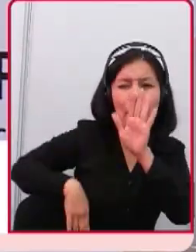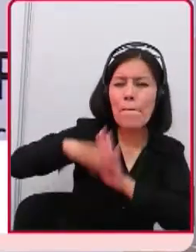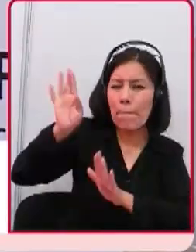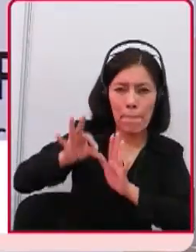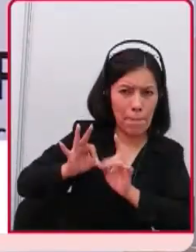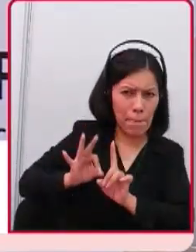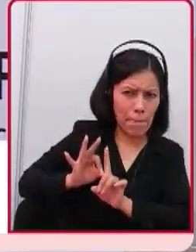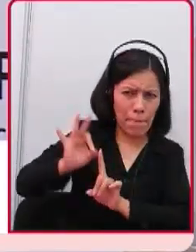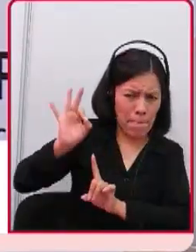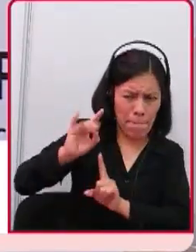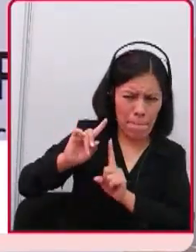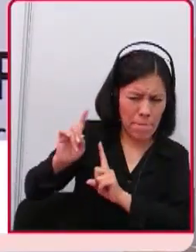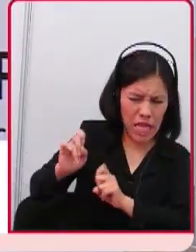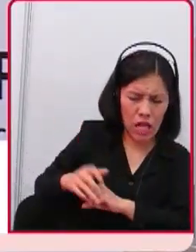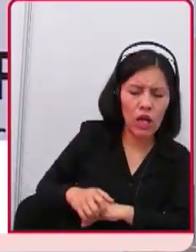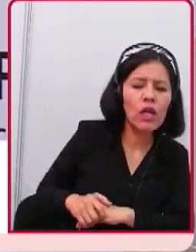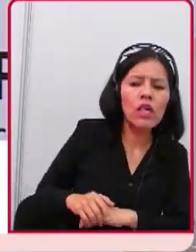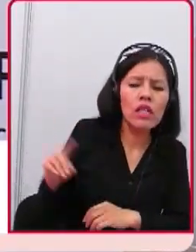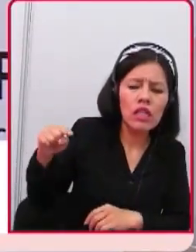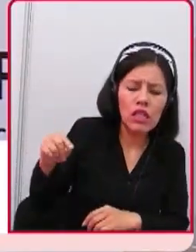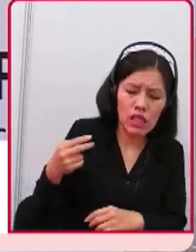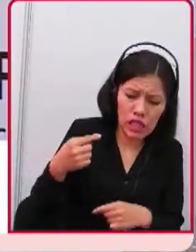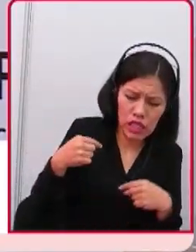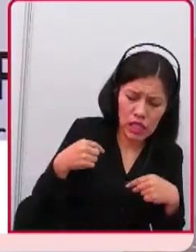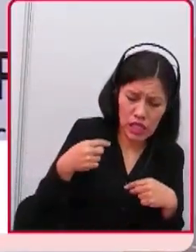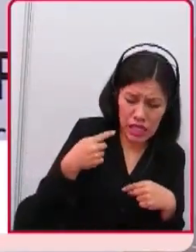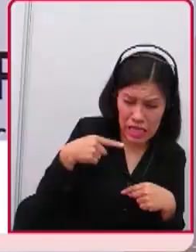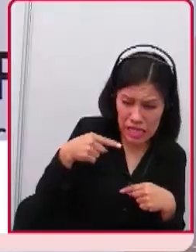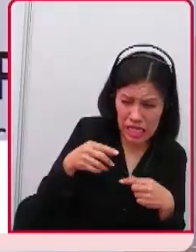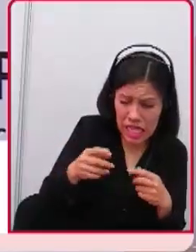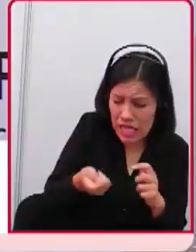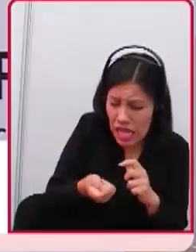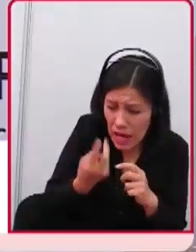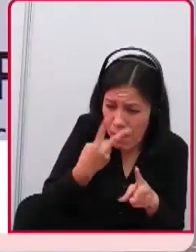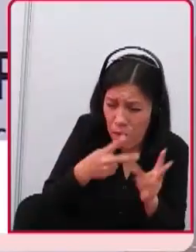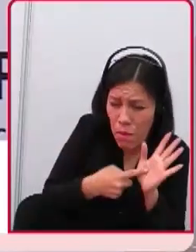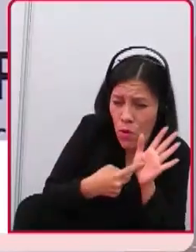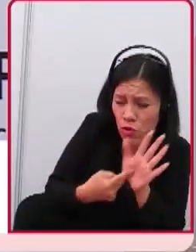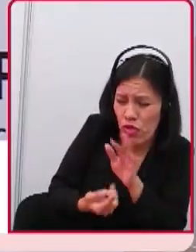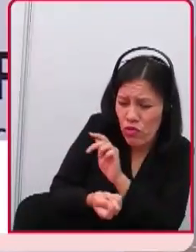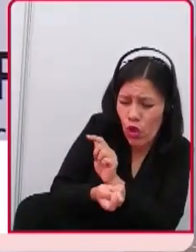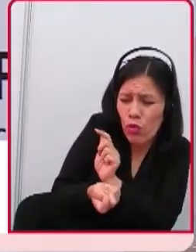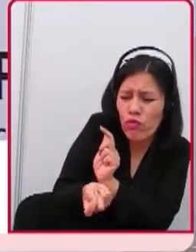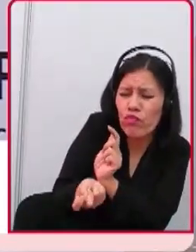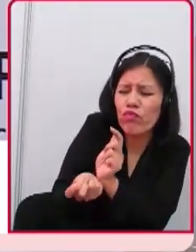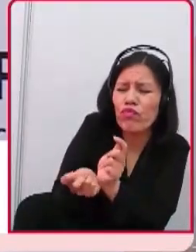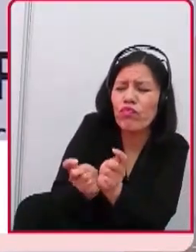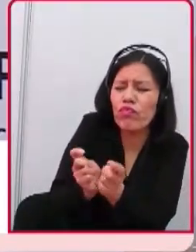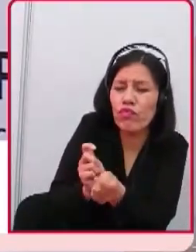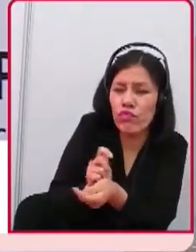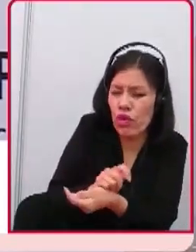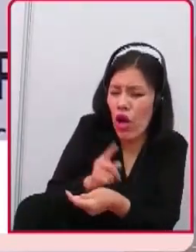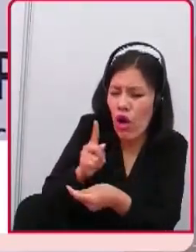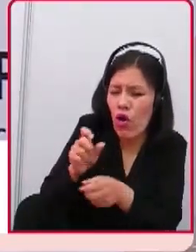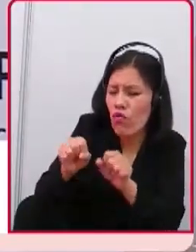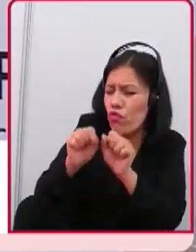están indicando una transición hacia un sistema, a una posible transición al sistema tipo pórfido. Ahí no han